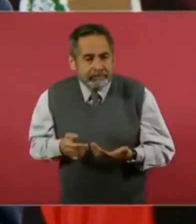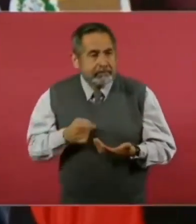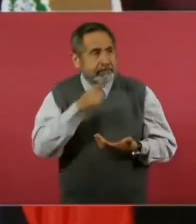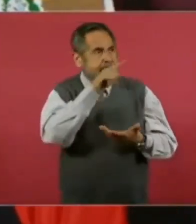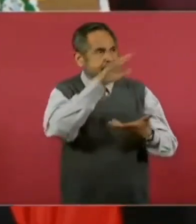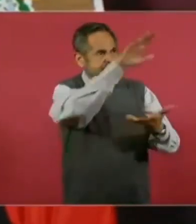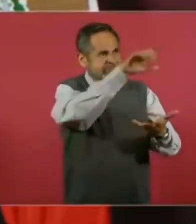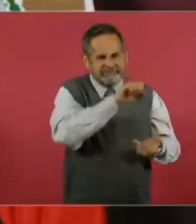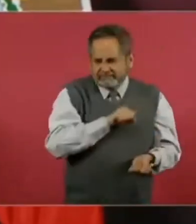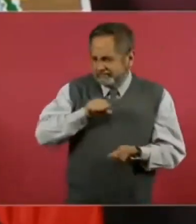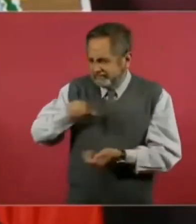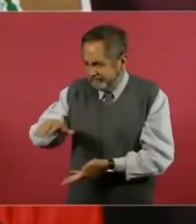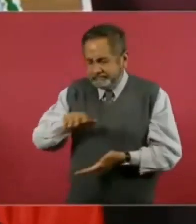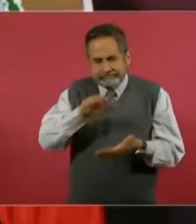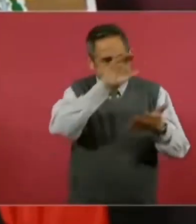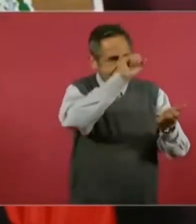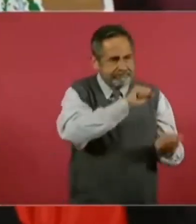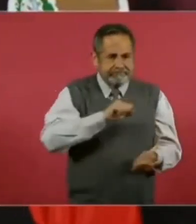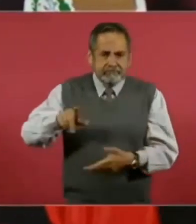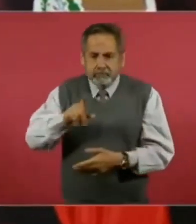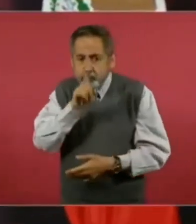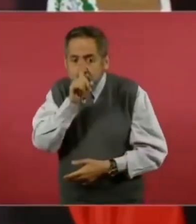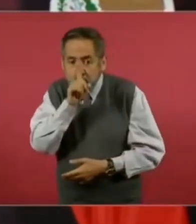introdujeron armas de contrabando,